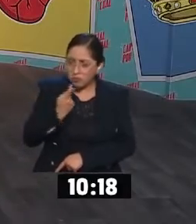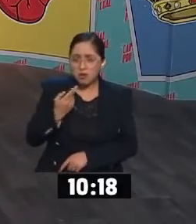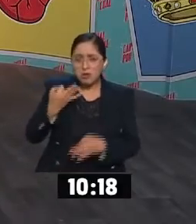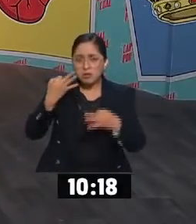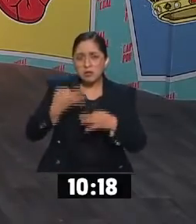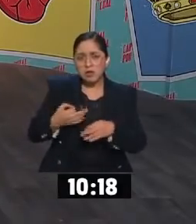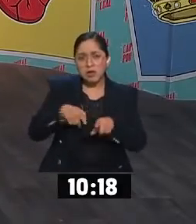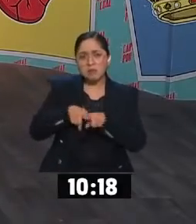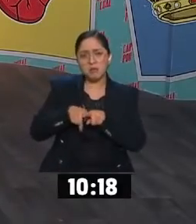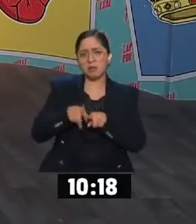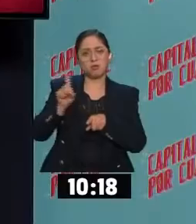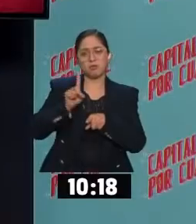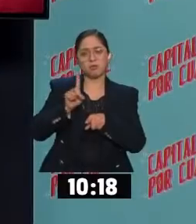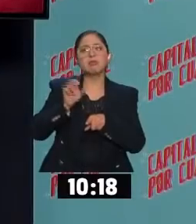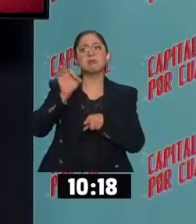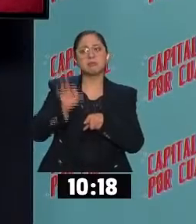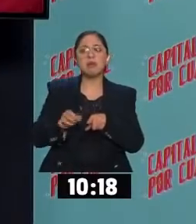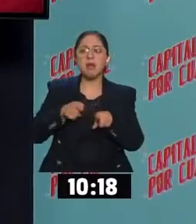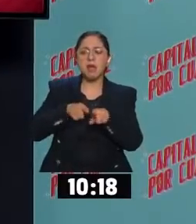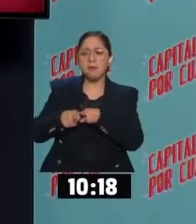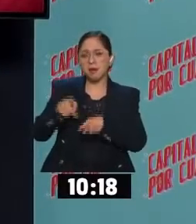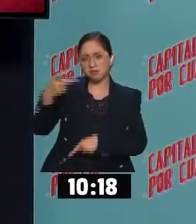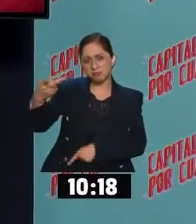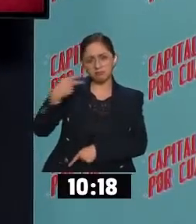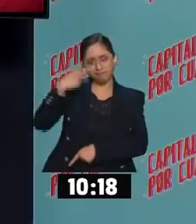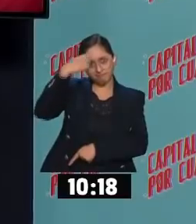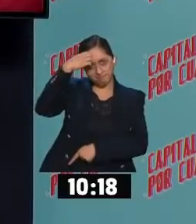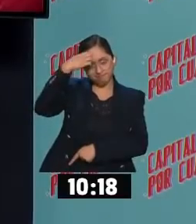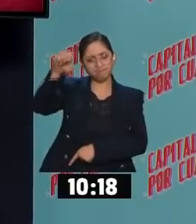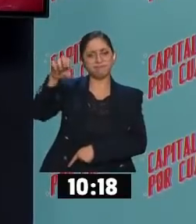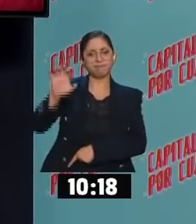Somos hermanas extranjeras.